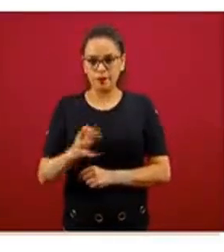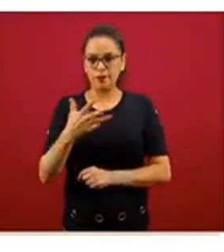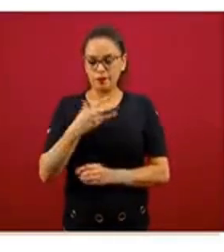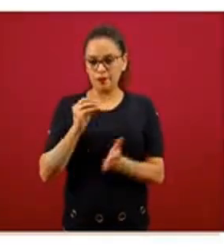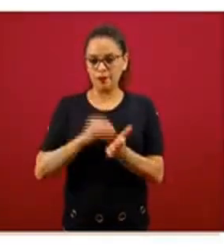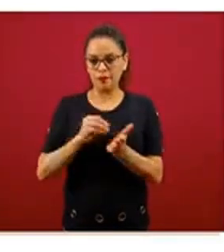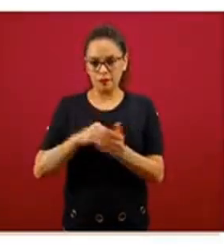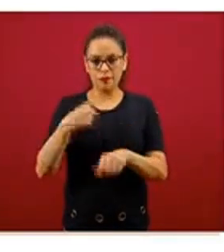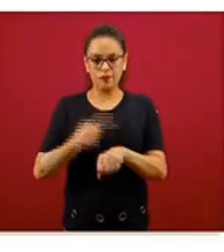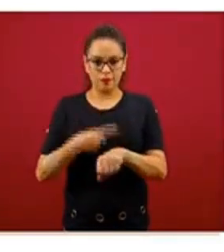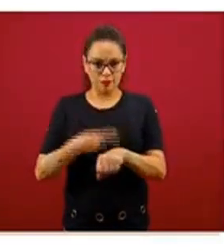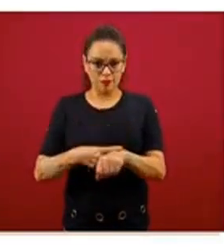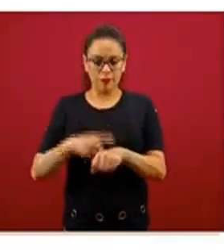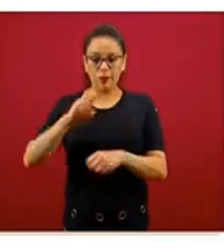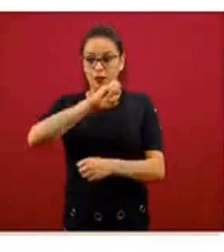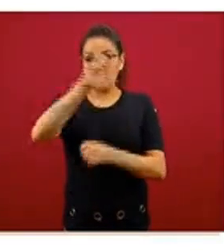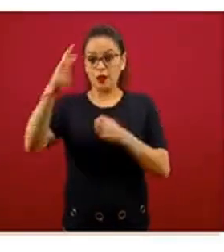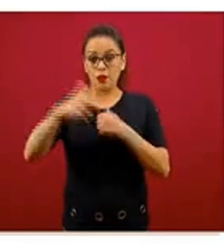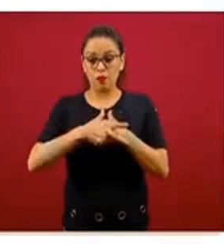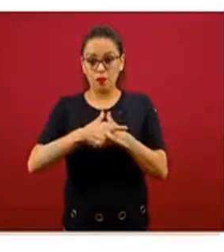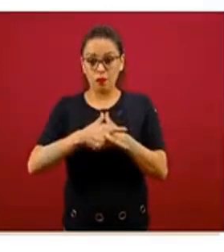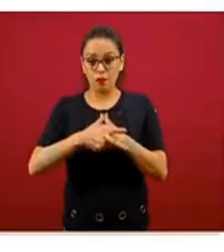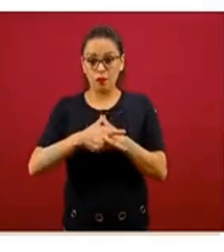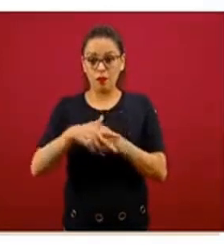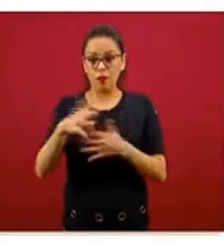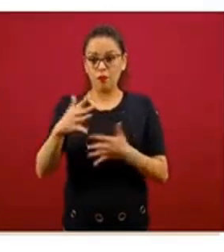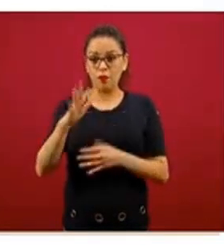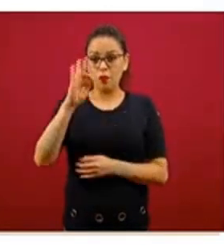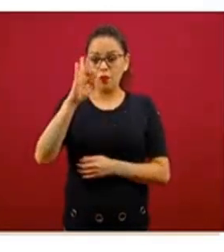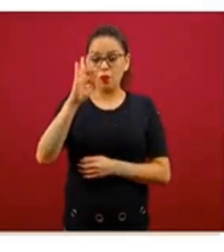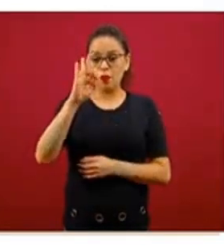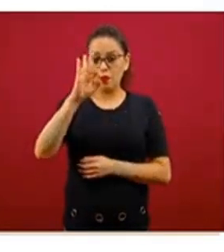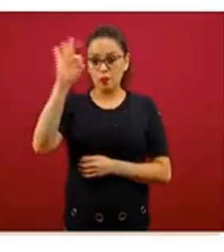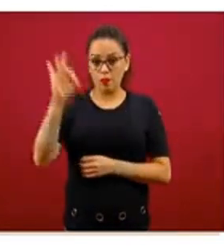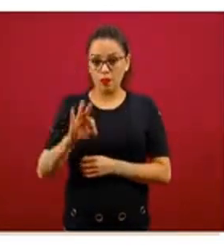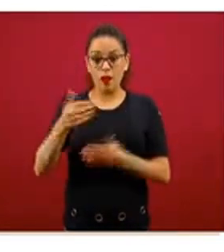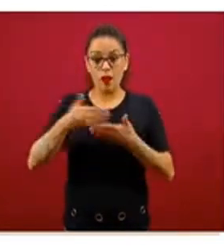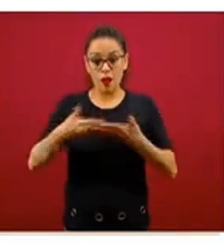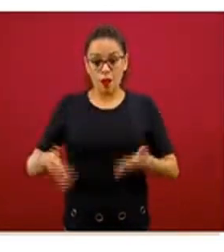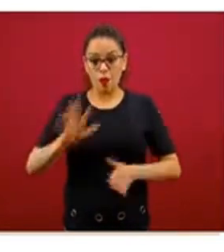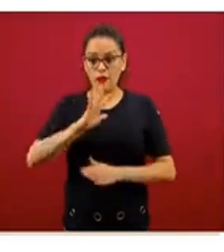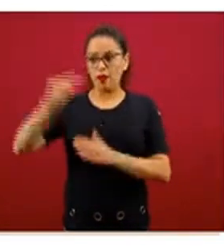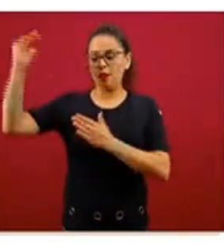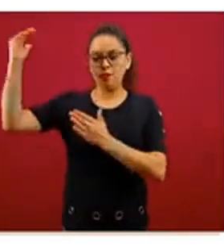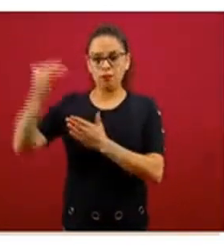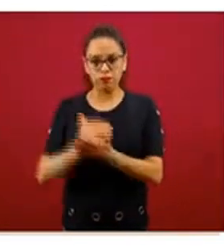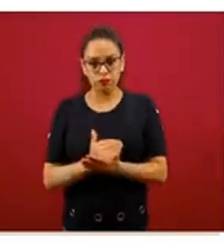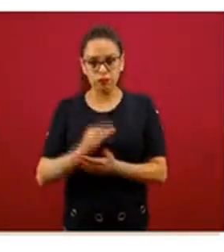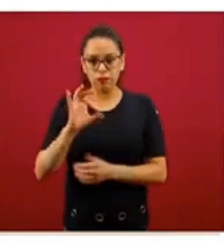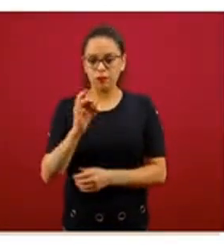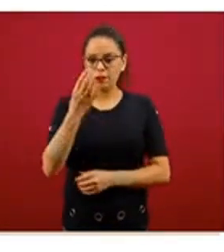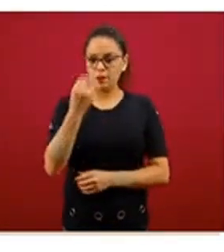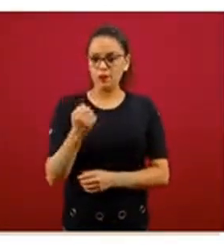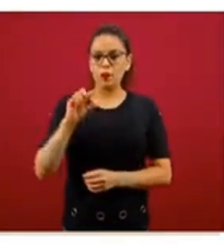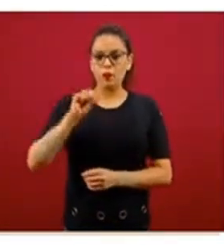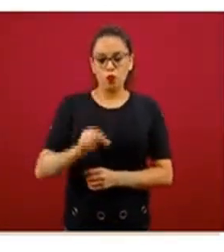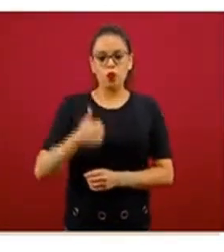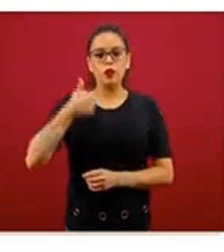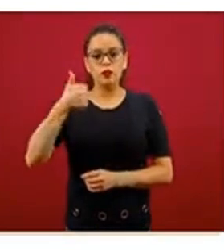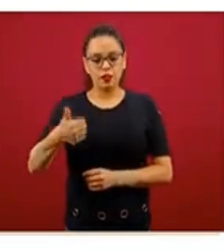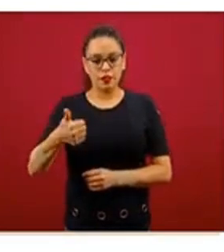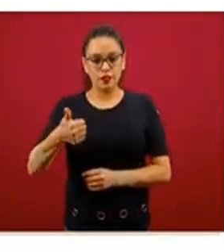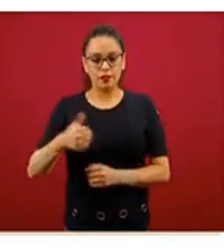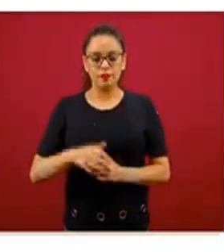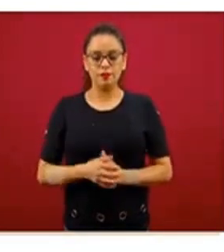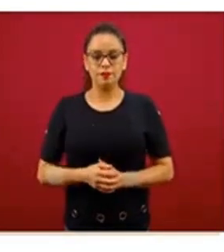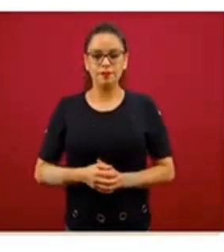región de Europa, que ayer estaba encima del 40%, hoy ya bajó de ese nivel, está en 39.6%, y es lo que